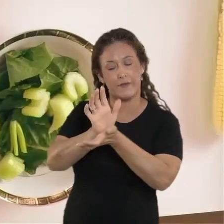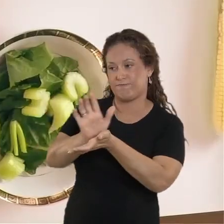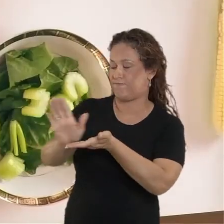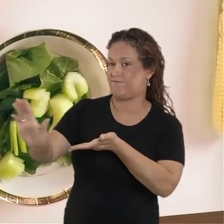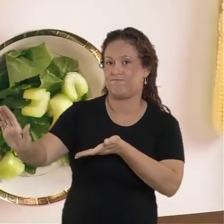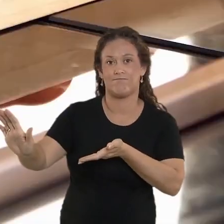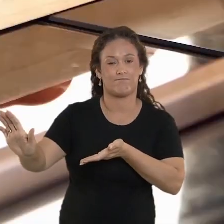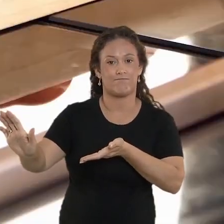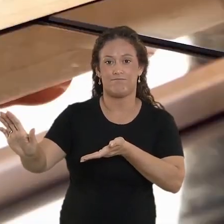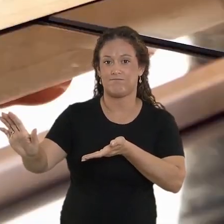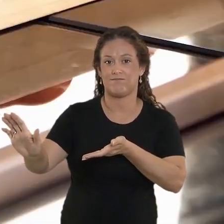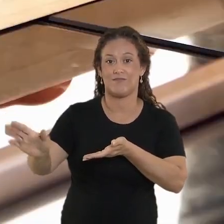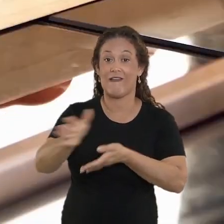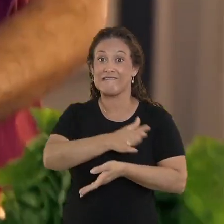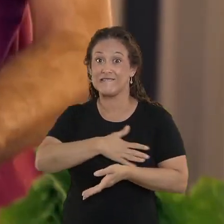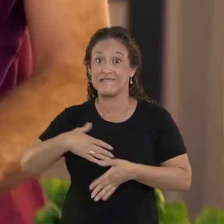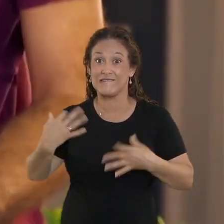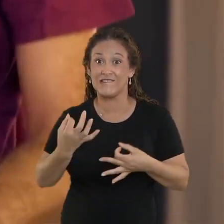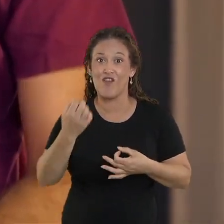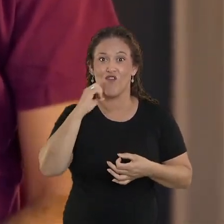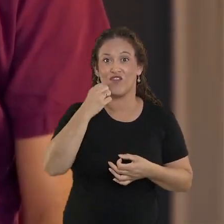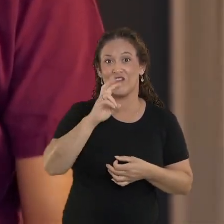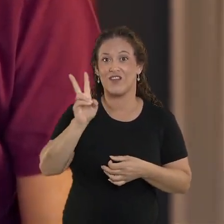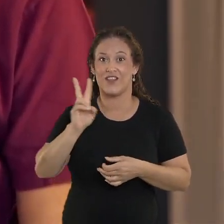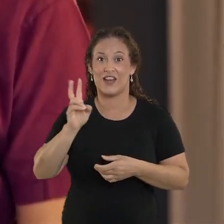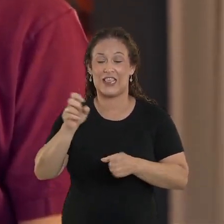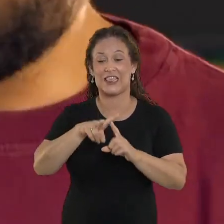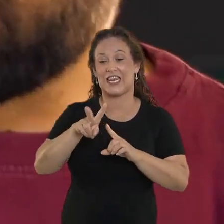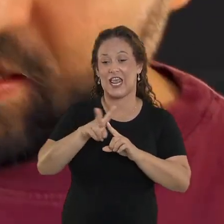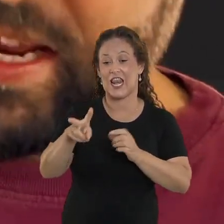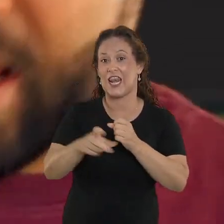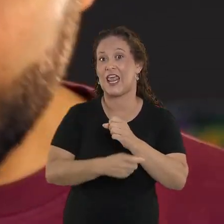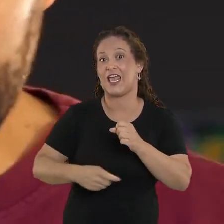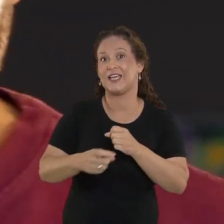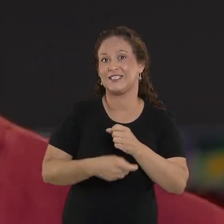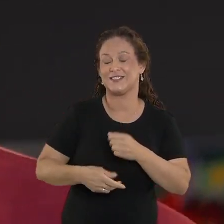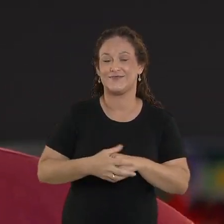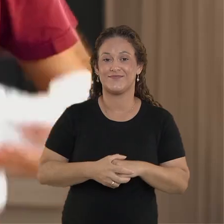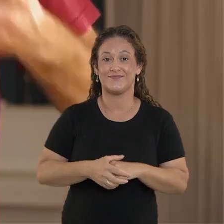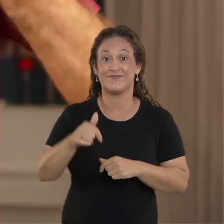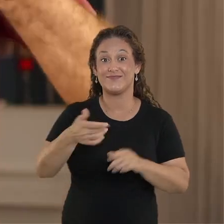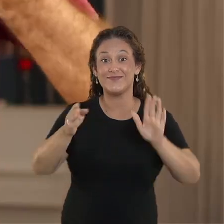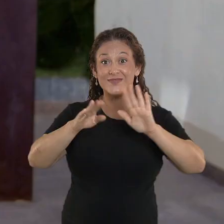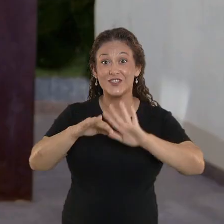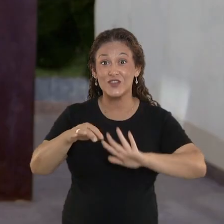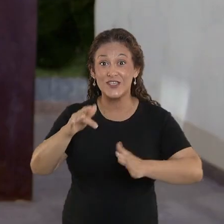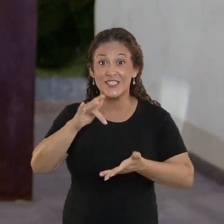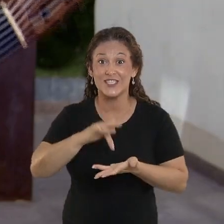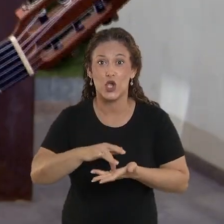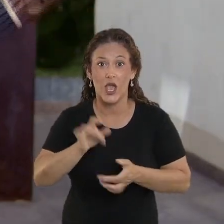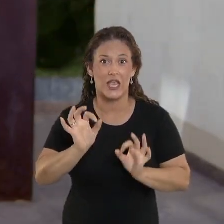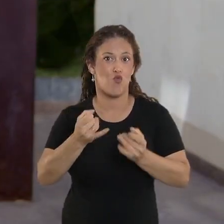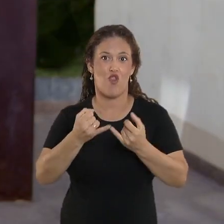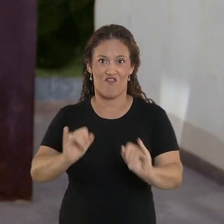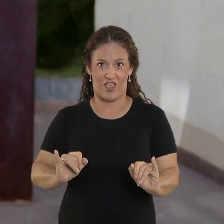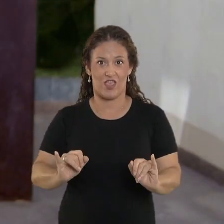que proceda de animales, prefiero fruta, verduras y cereales. Lo de esta noche es un